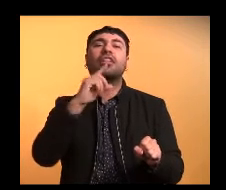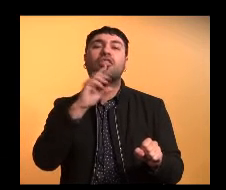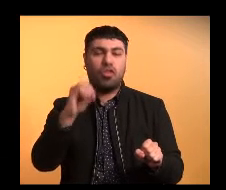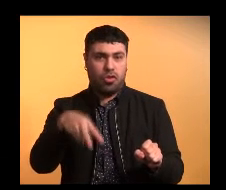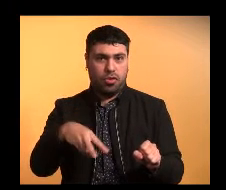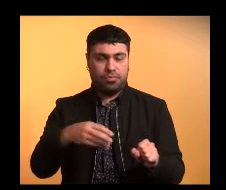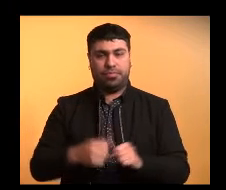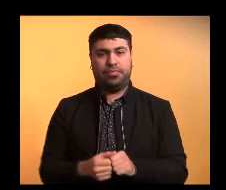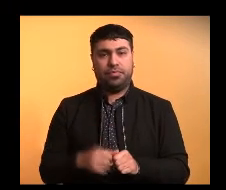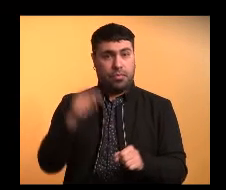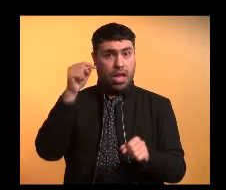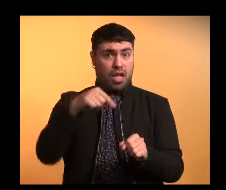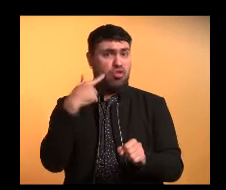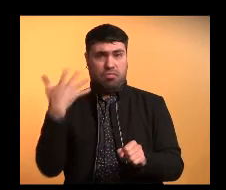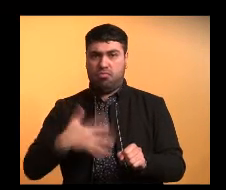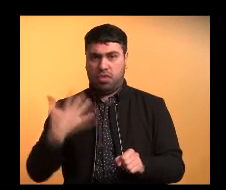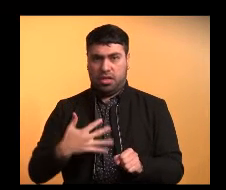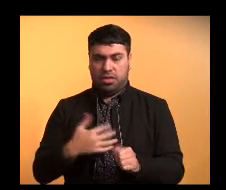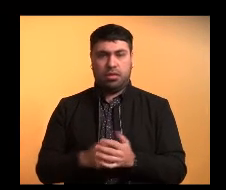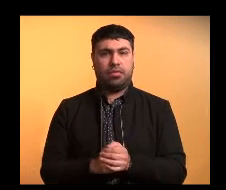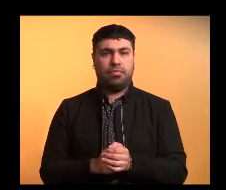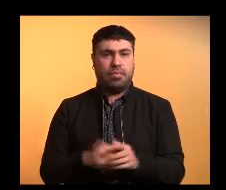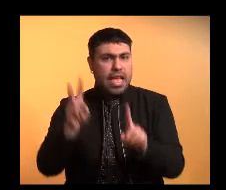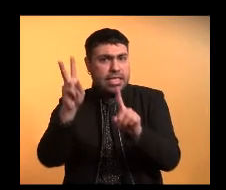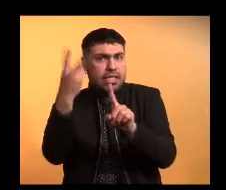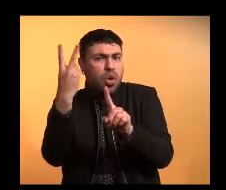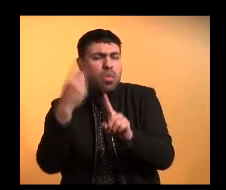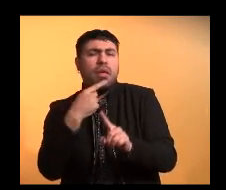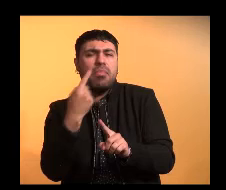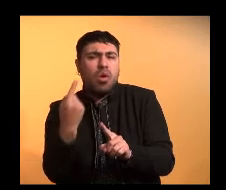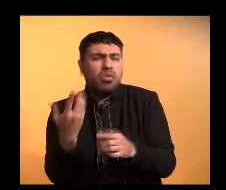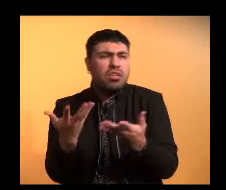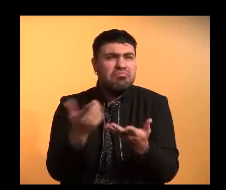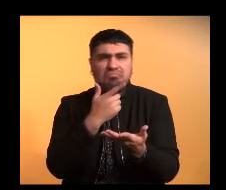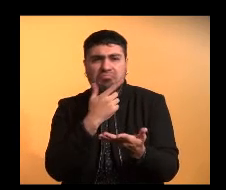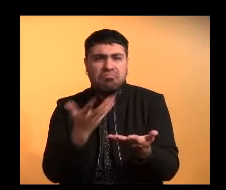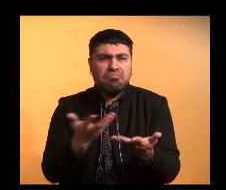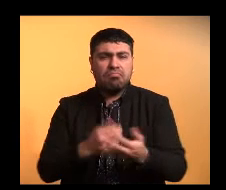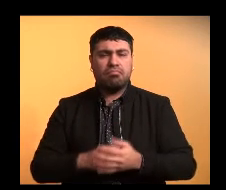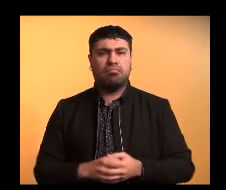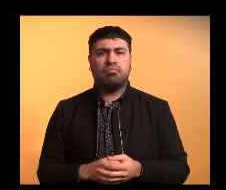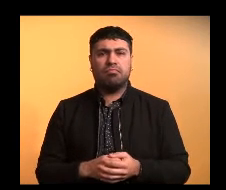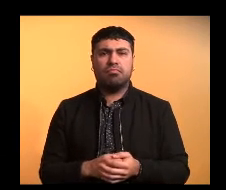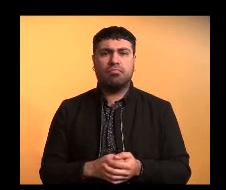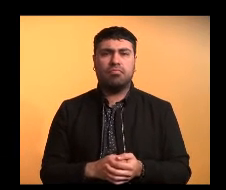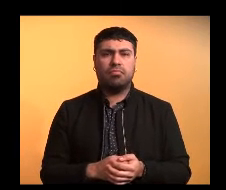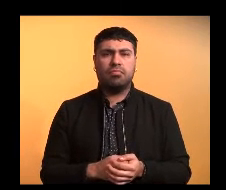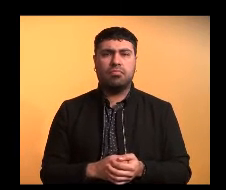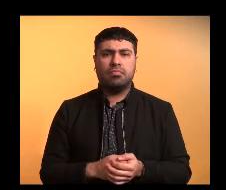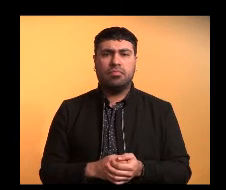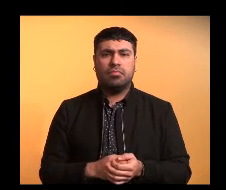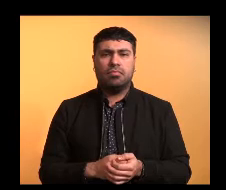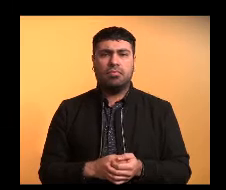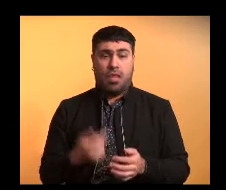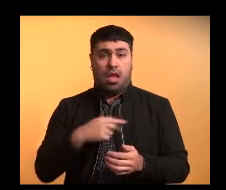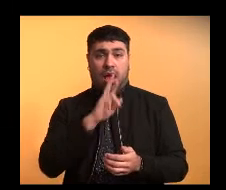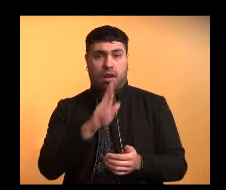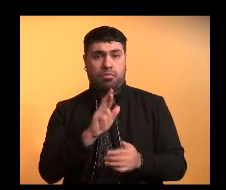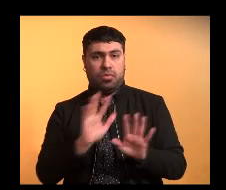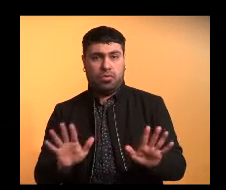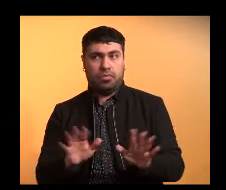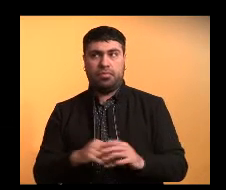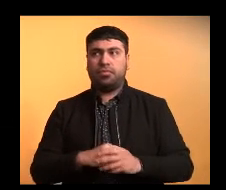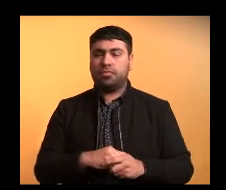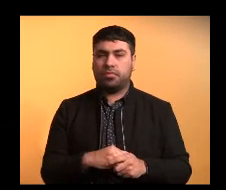Ahora, ¿son importantes las algas? Es una segunda pregunta que me gustaría realizar, y bueno, la respondo de inmediato.